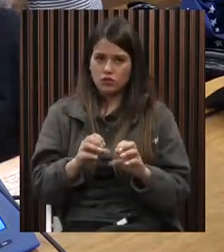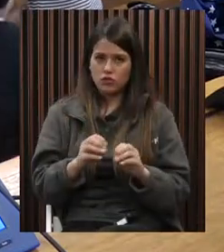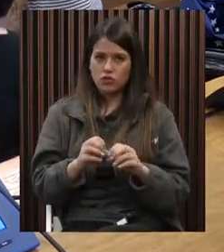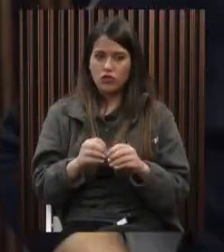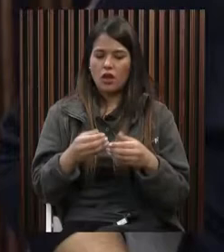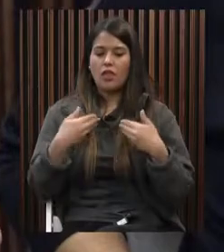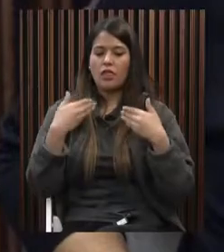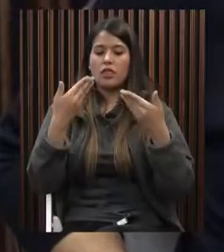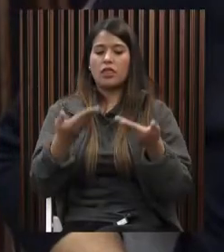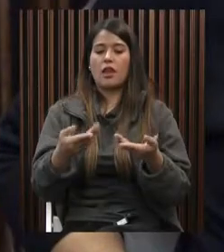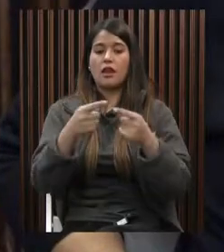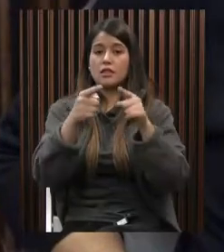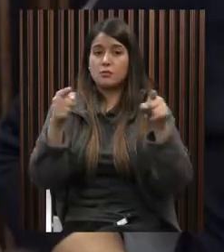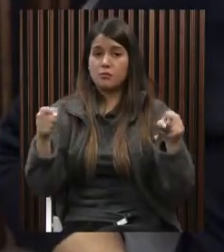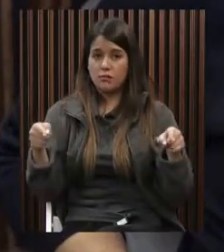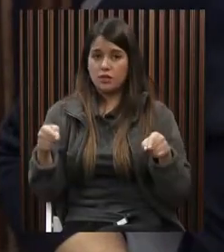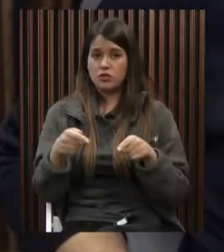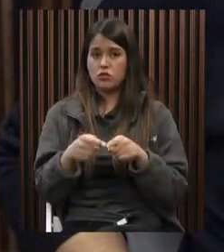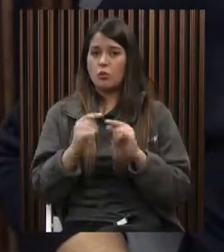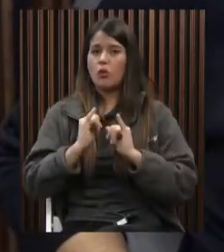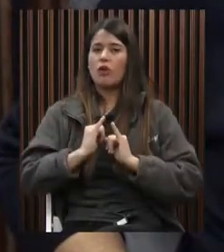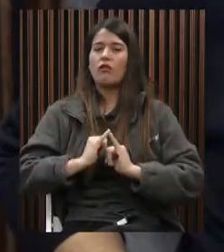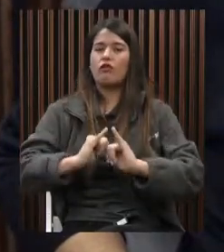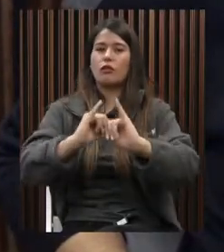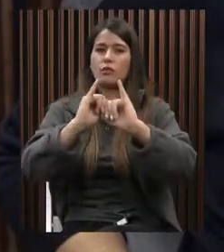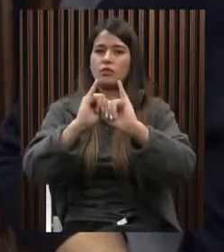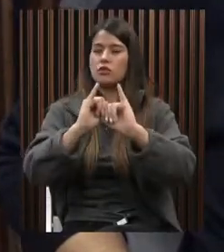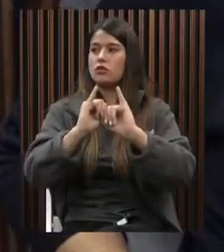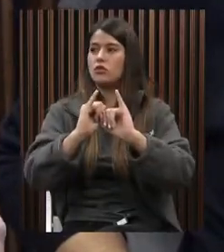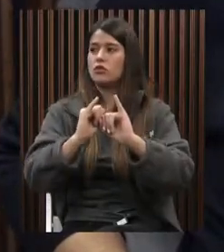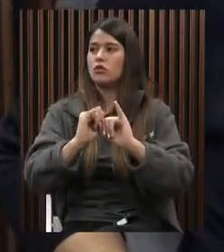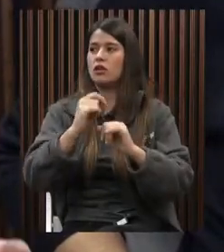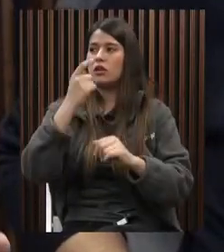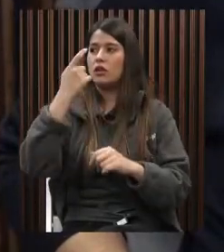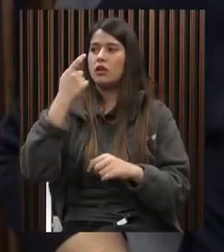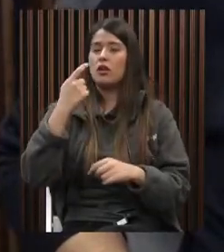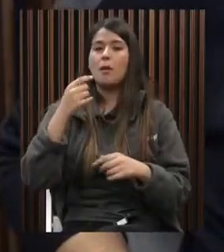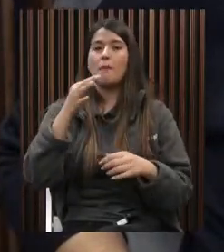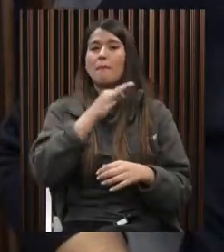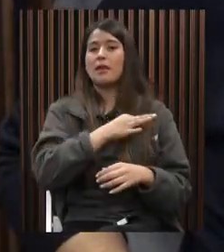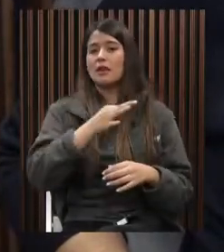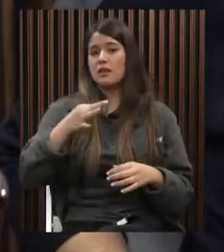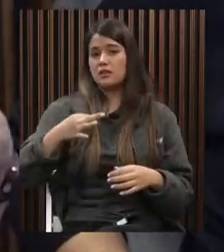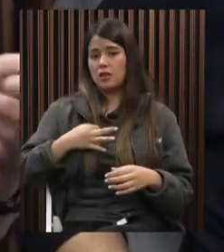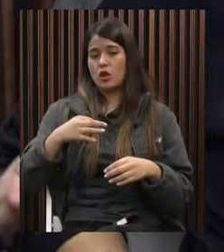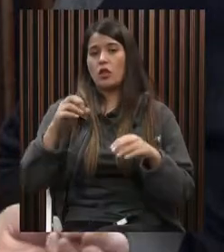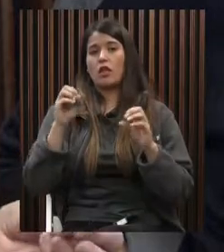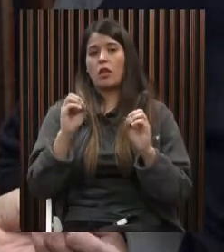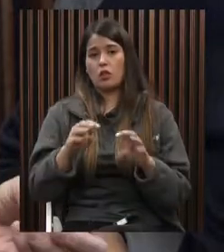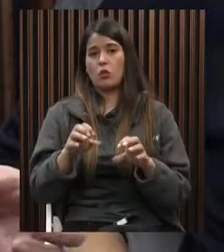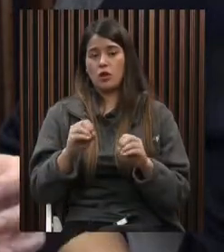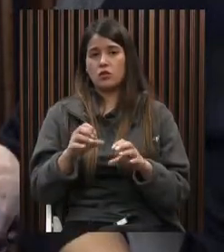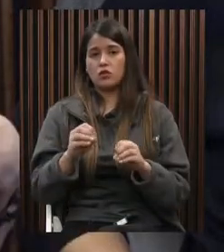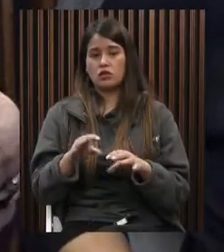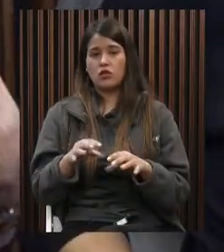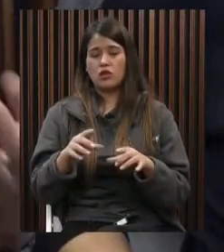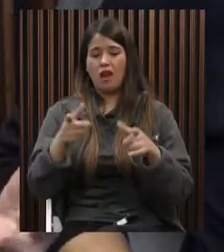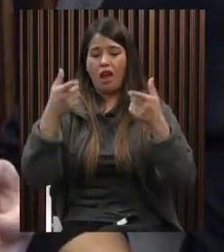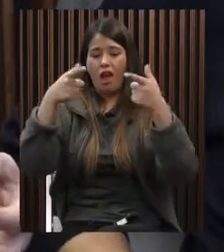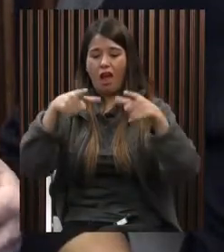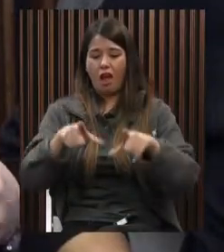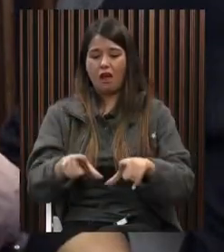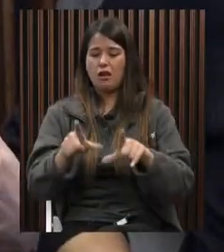espacios. Y como información, yo creo que es importante que conozcan que desde el Ministerio de Educación y particularmente Educación Especial, que